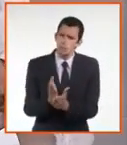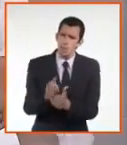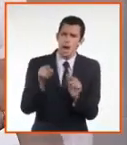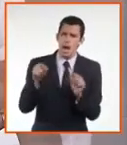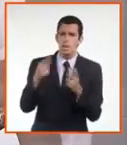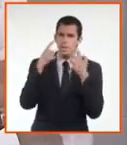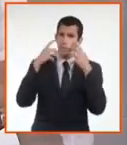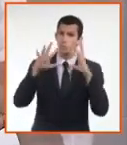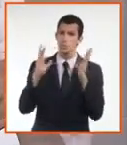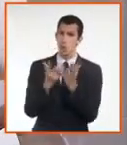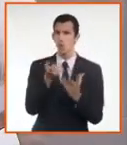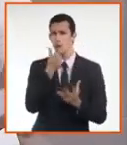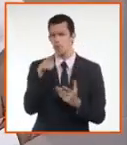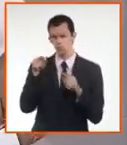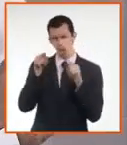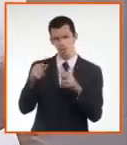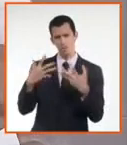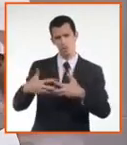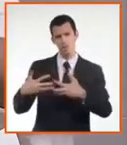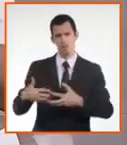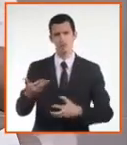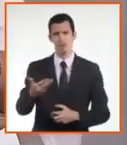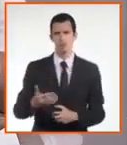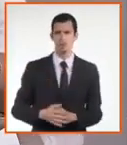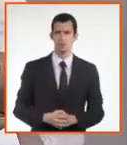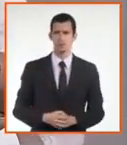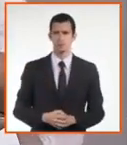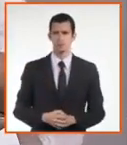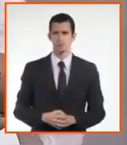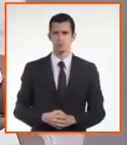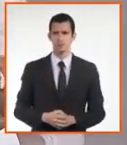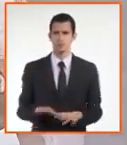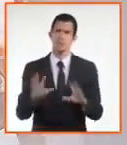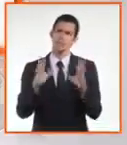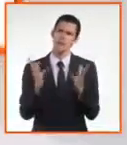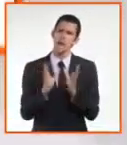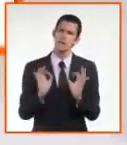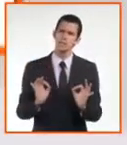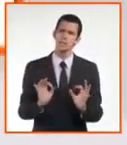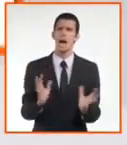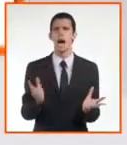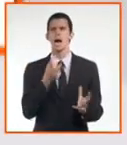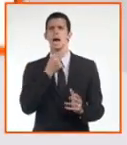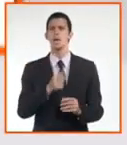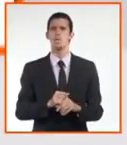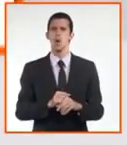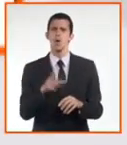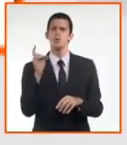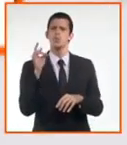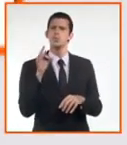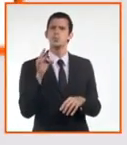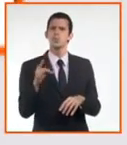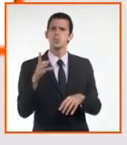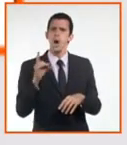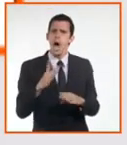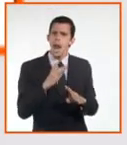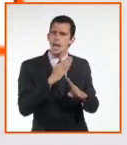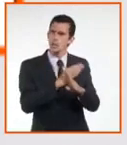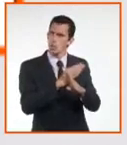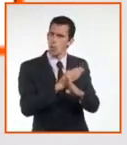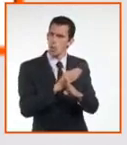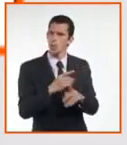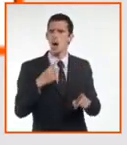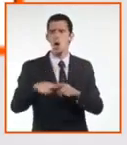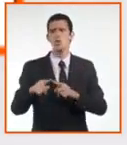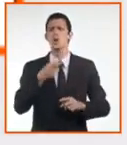prima de manera general estos son los los antibióticos los analgésicos y antipiréticos muy afectados también en paracetamol